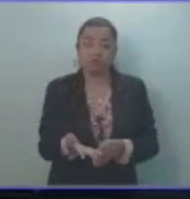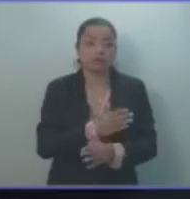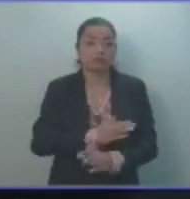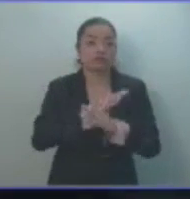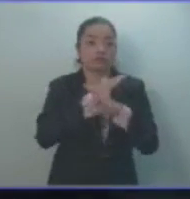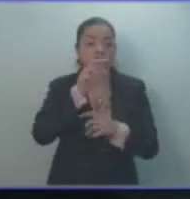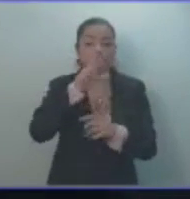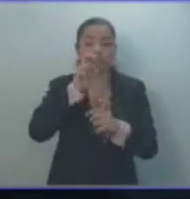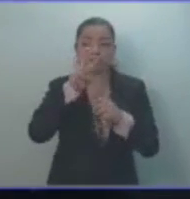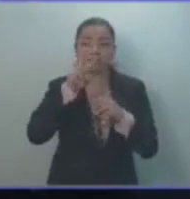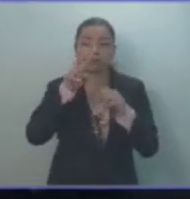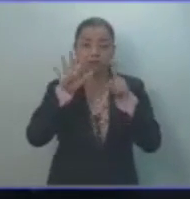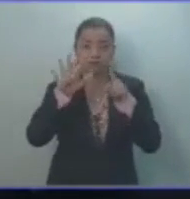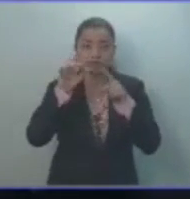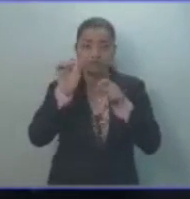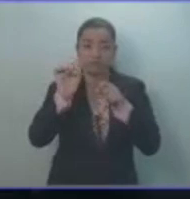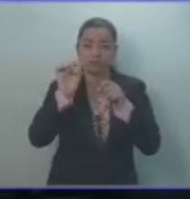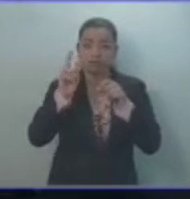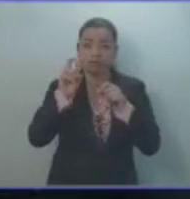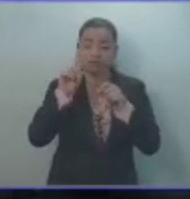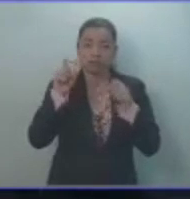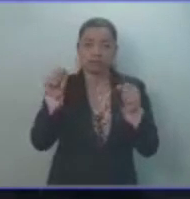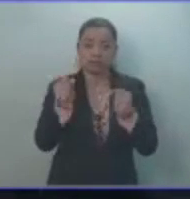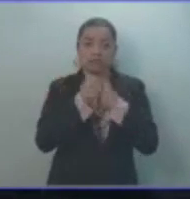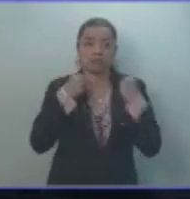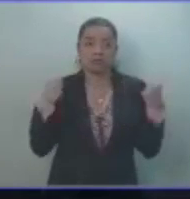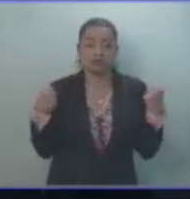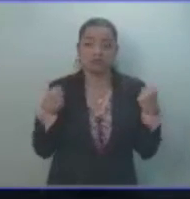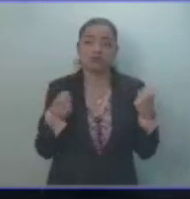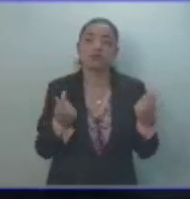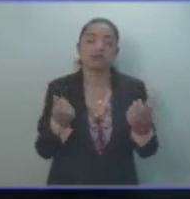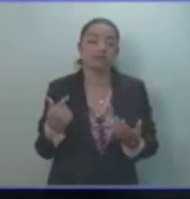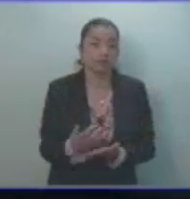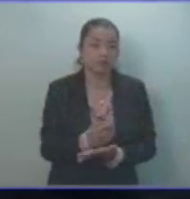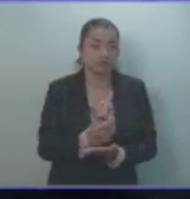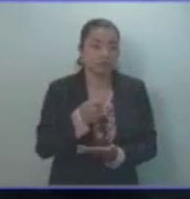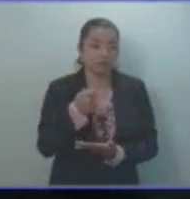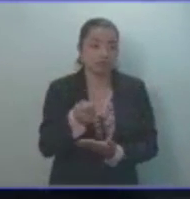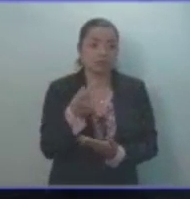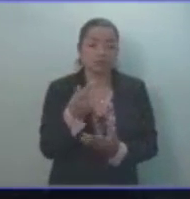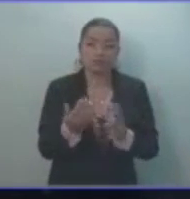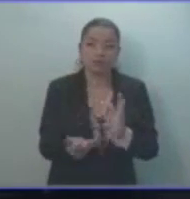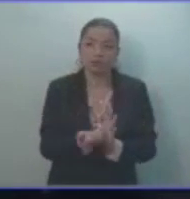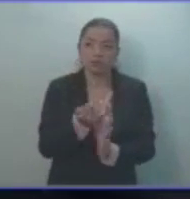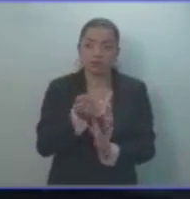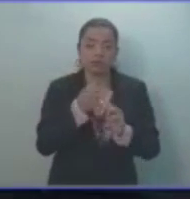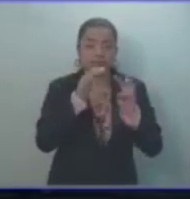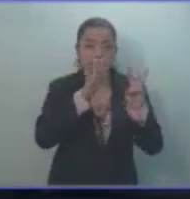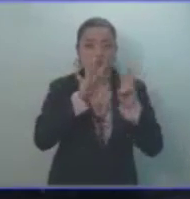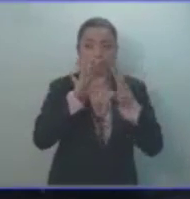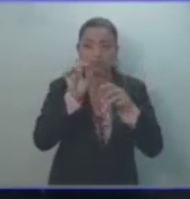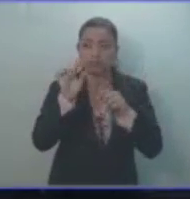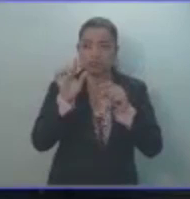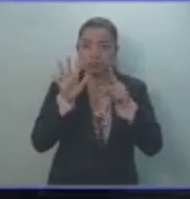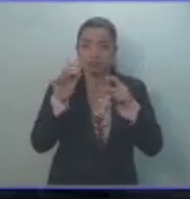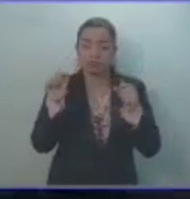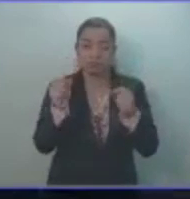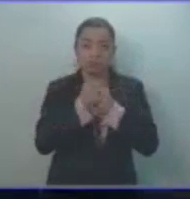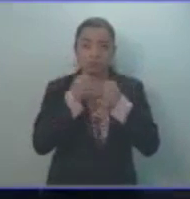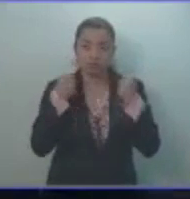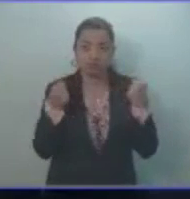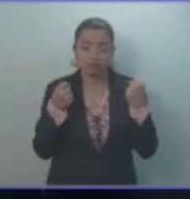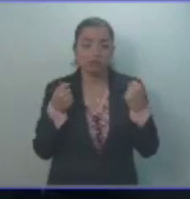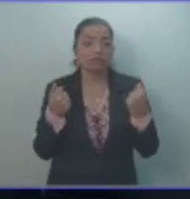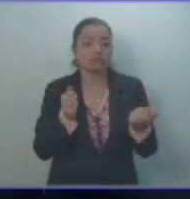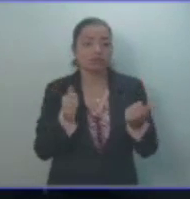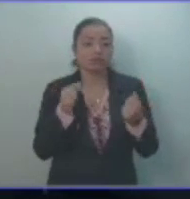a 326.1 millones, de los cuales hay un incremento de 88.6 millones con